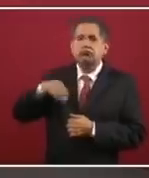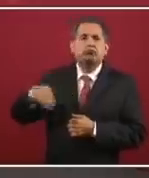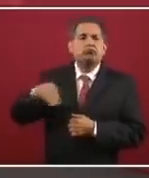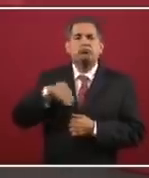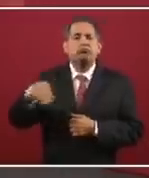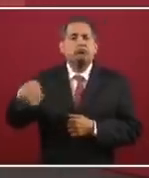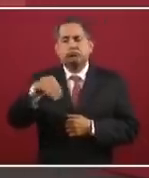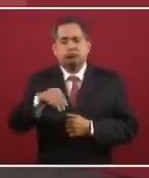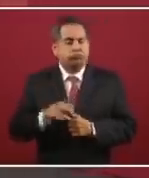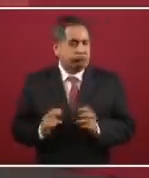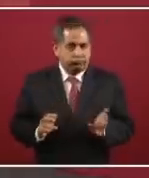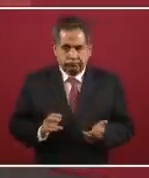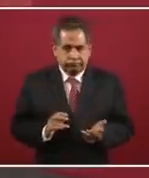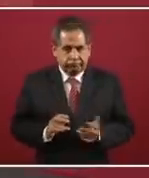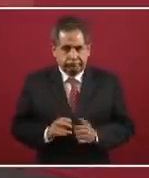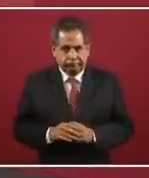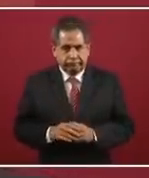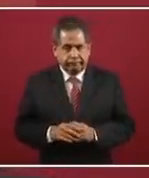No